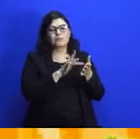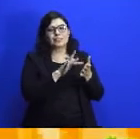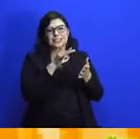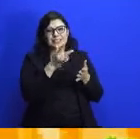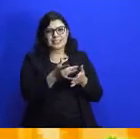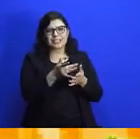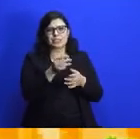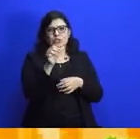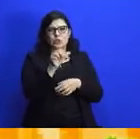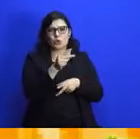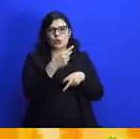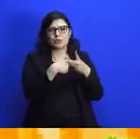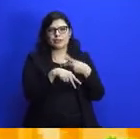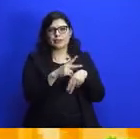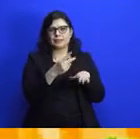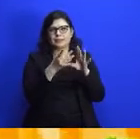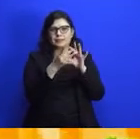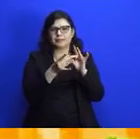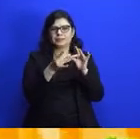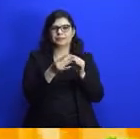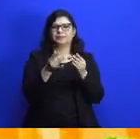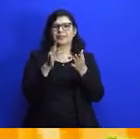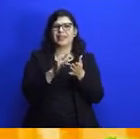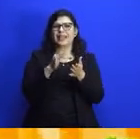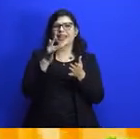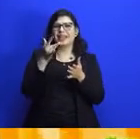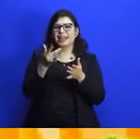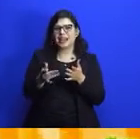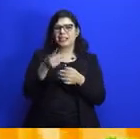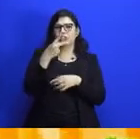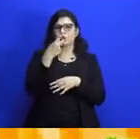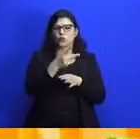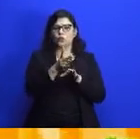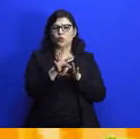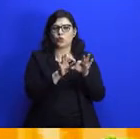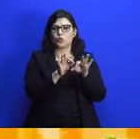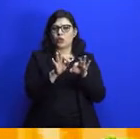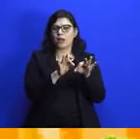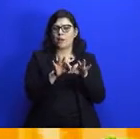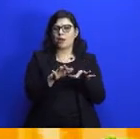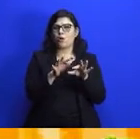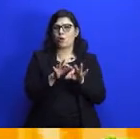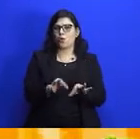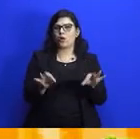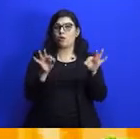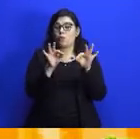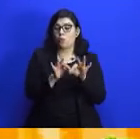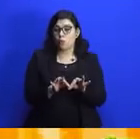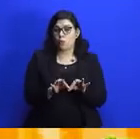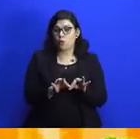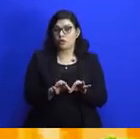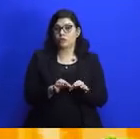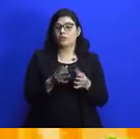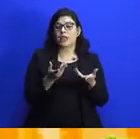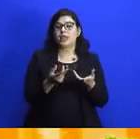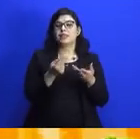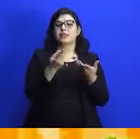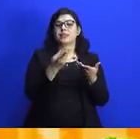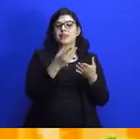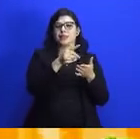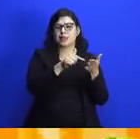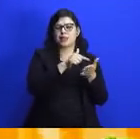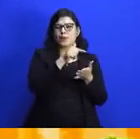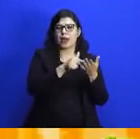por acompañarnos hoy. Gracias por la labor tan valiosa que usted, en el nombre del Banco de Alimentos,